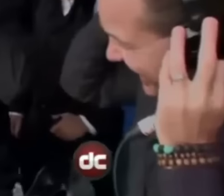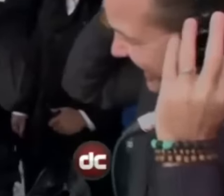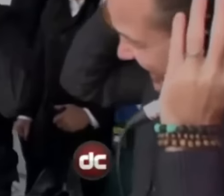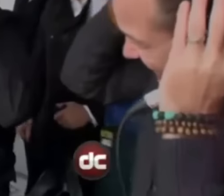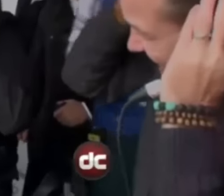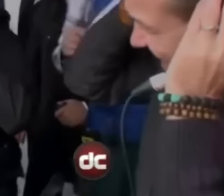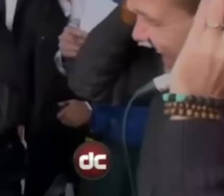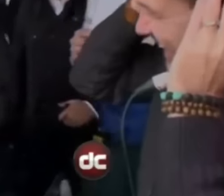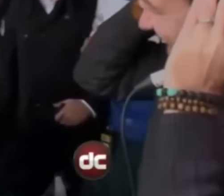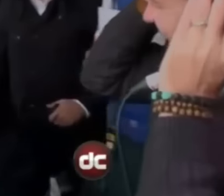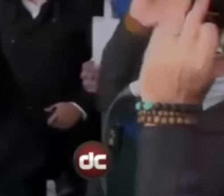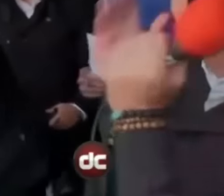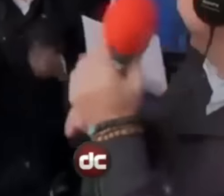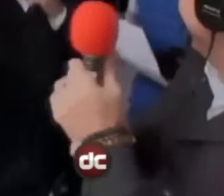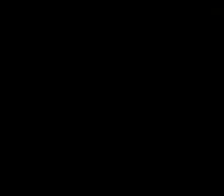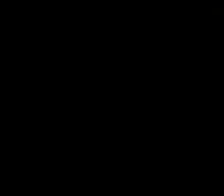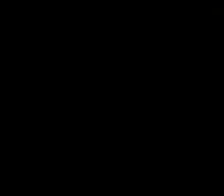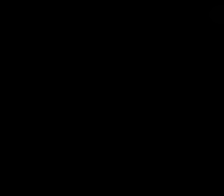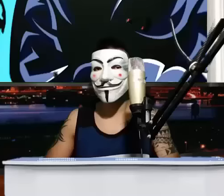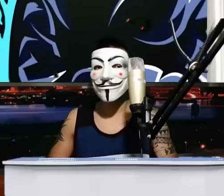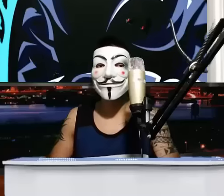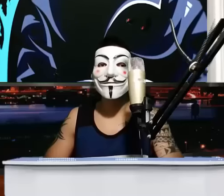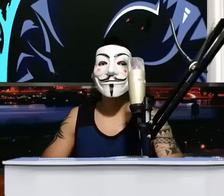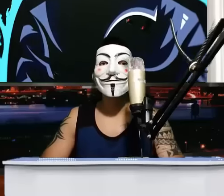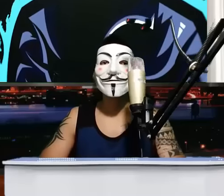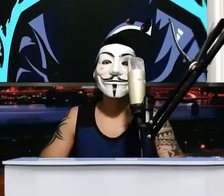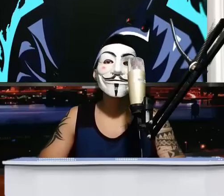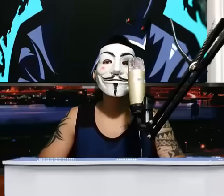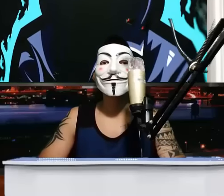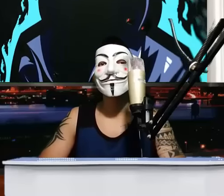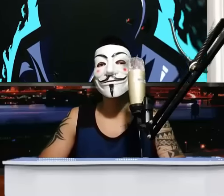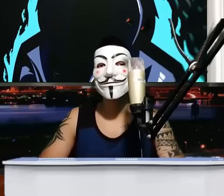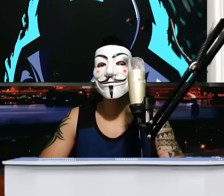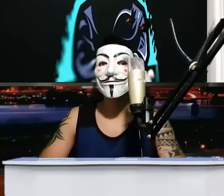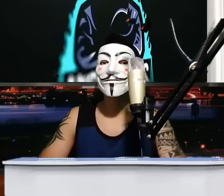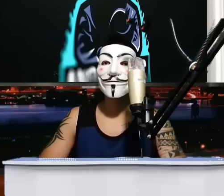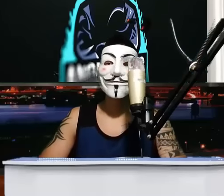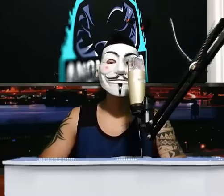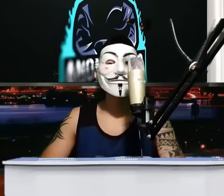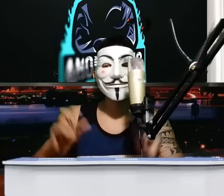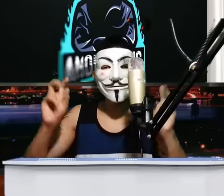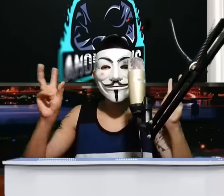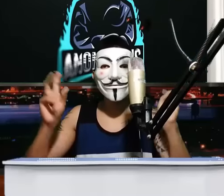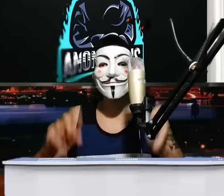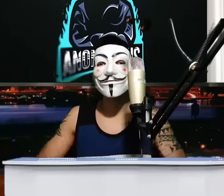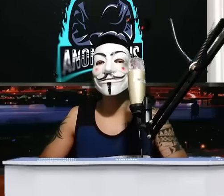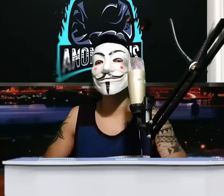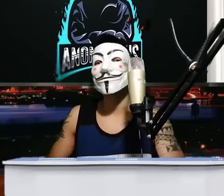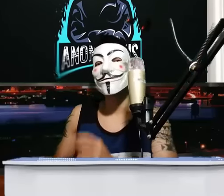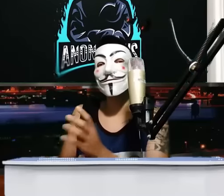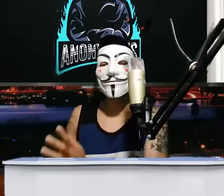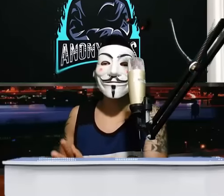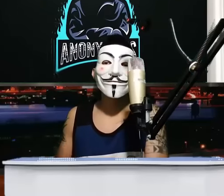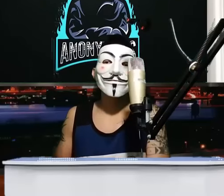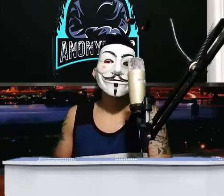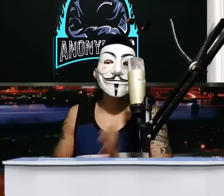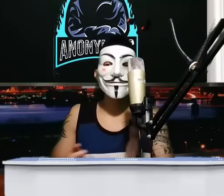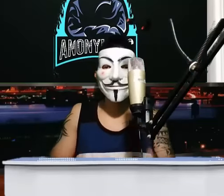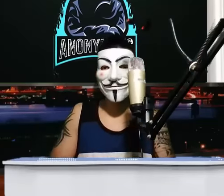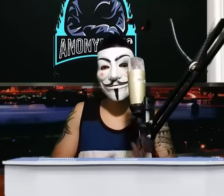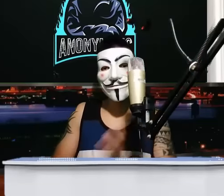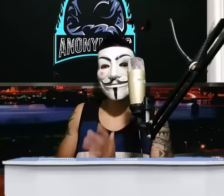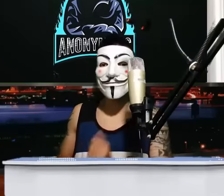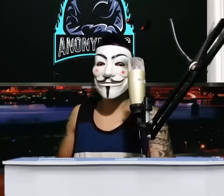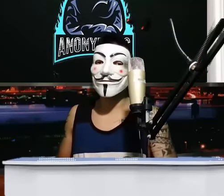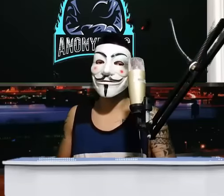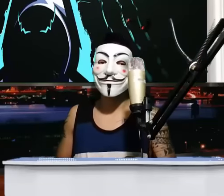está pasando, doctor? ¿Qué está pasando? Y sí señores, la Claudia Ortiz por fin razonó un poco y no salió a